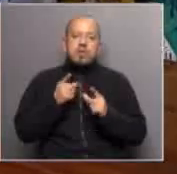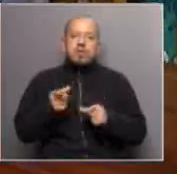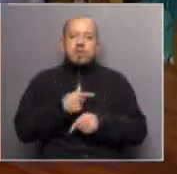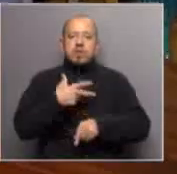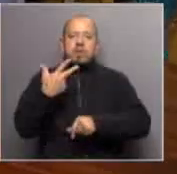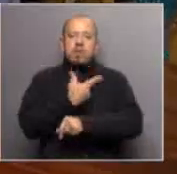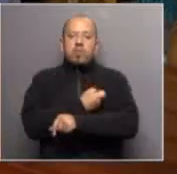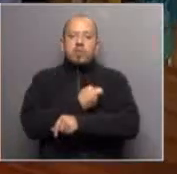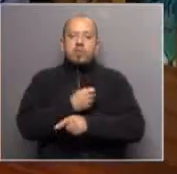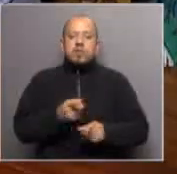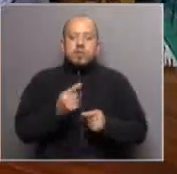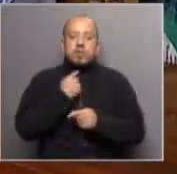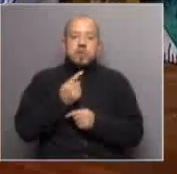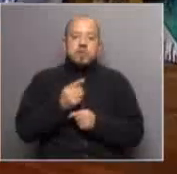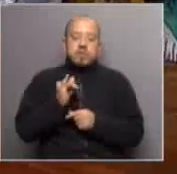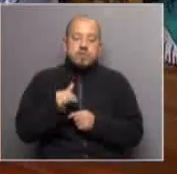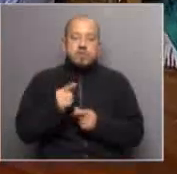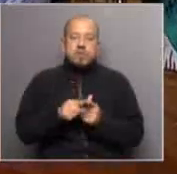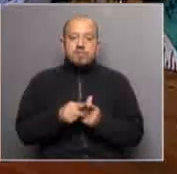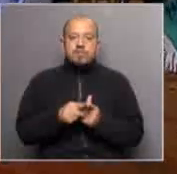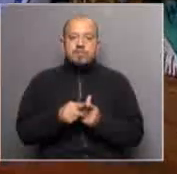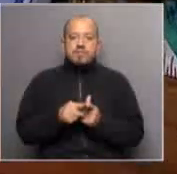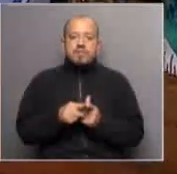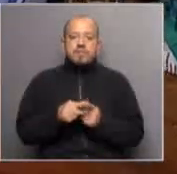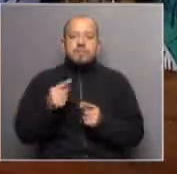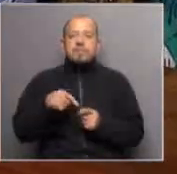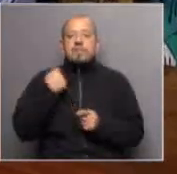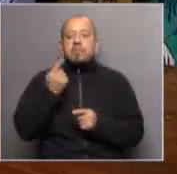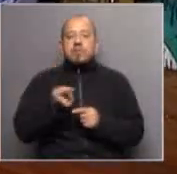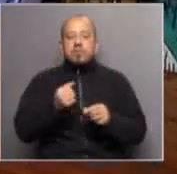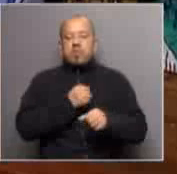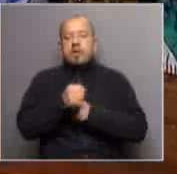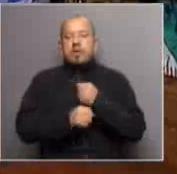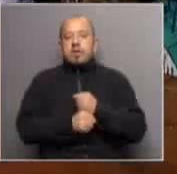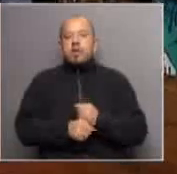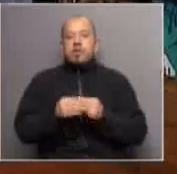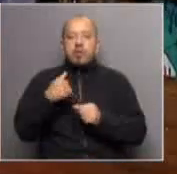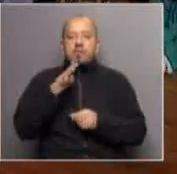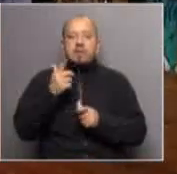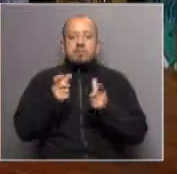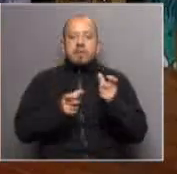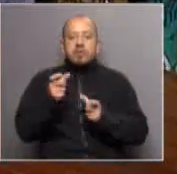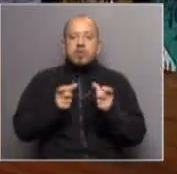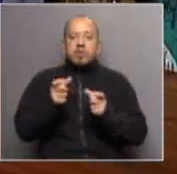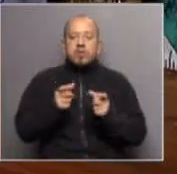vacunación siga mejorando y a partir del año que viene podamos tener más gente y sobre todo